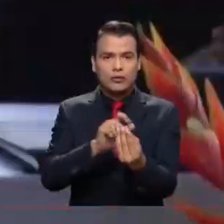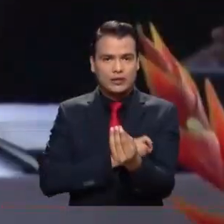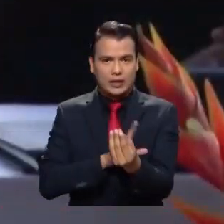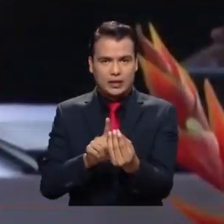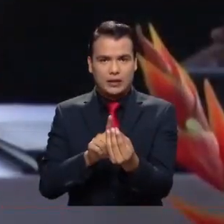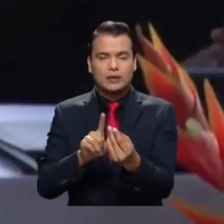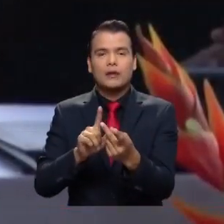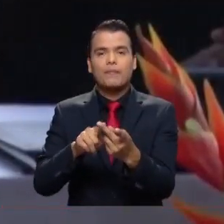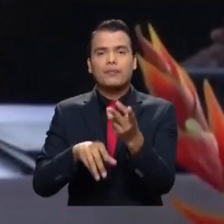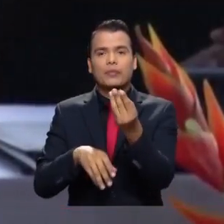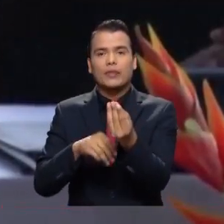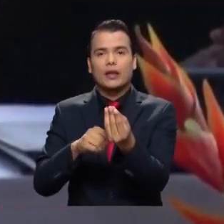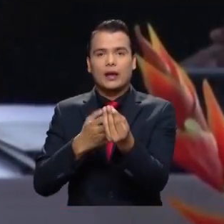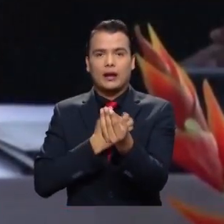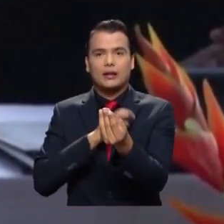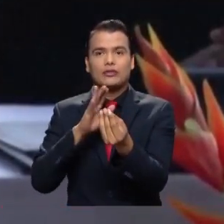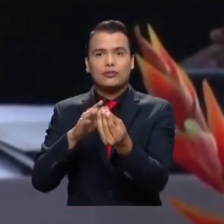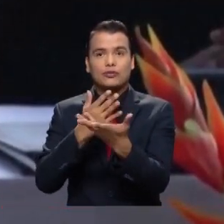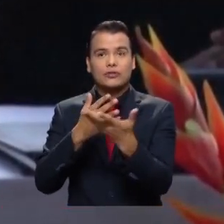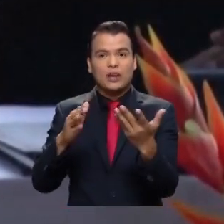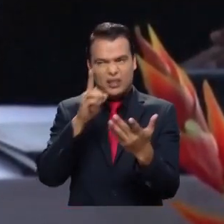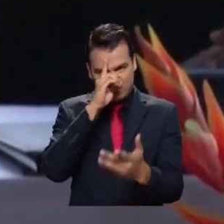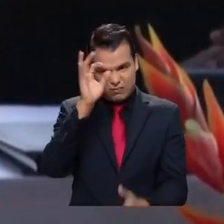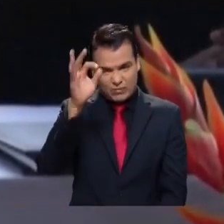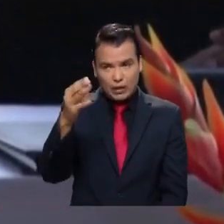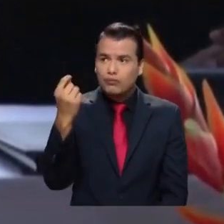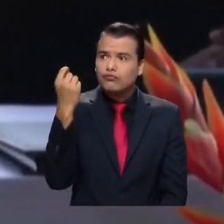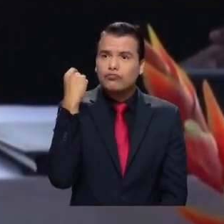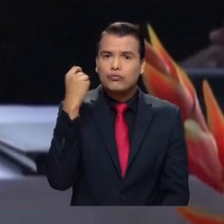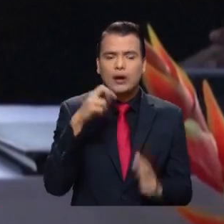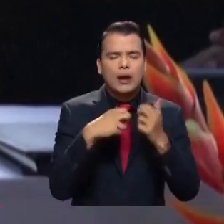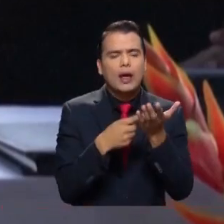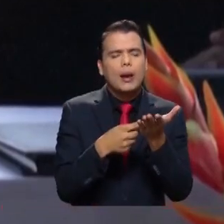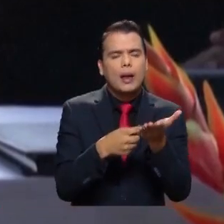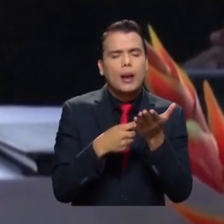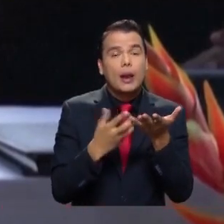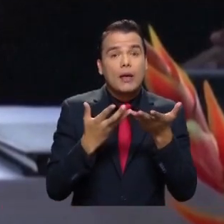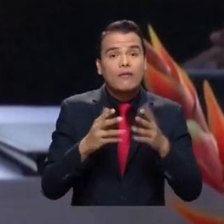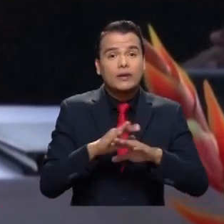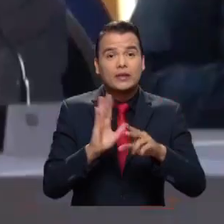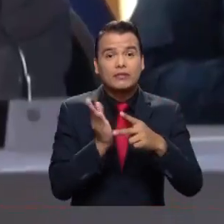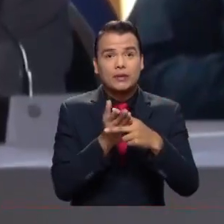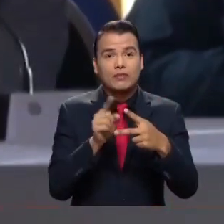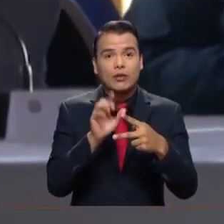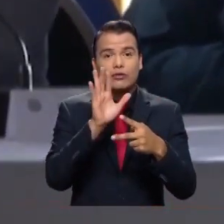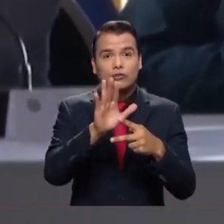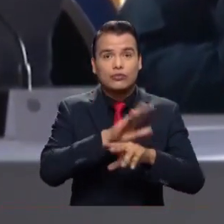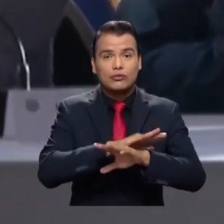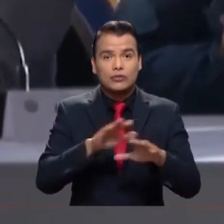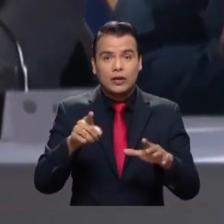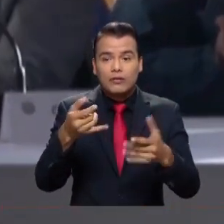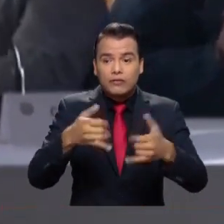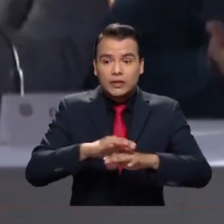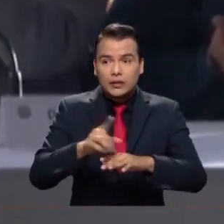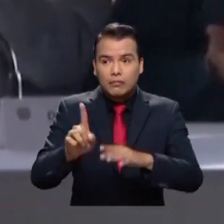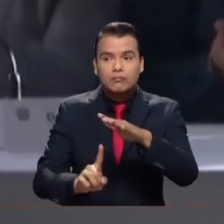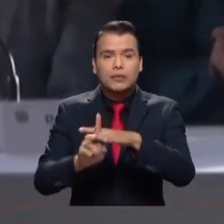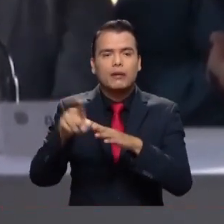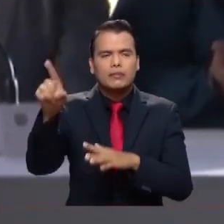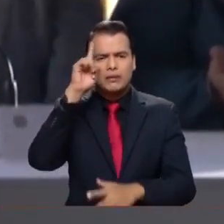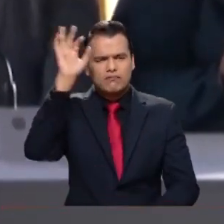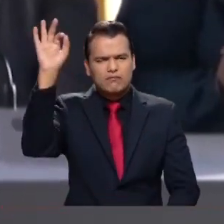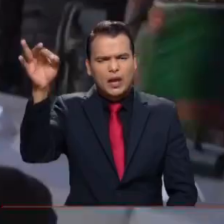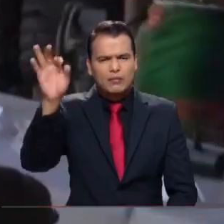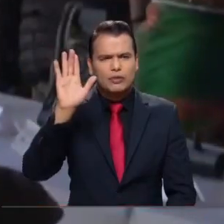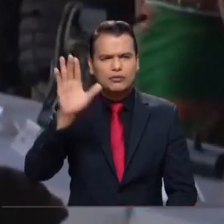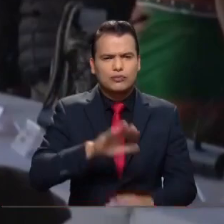líderes se dan horas después de cerrado el primer ciclo de diálogos entre el gobierno del presidente Gustavo Petro y el ELN en Caracas, Venezuela.